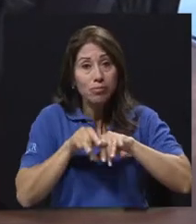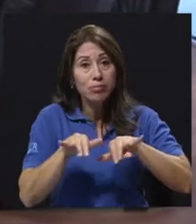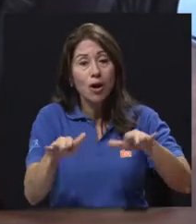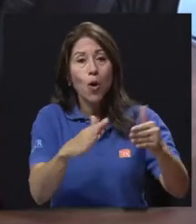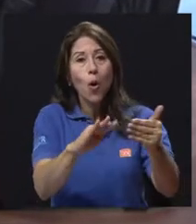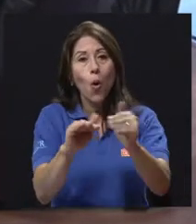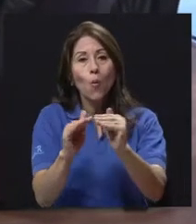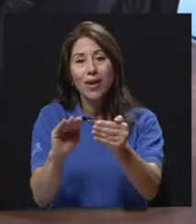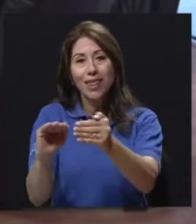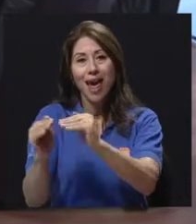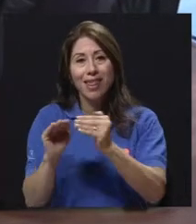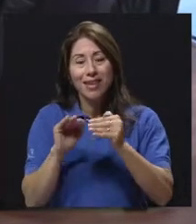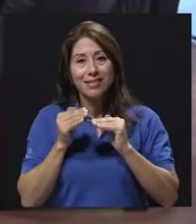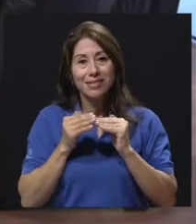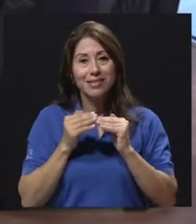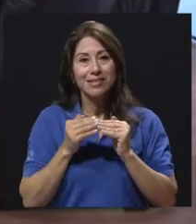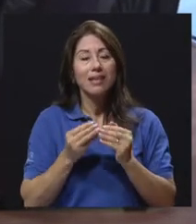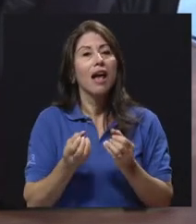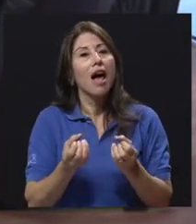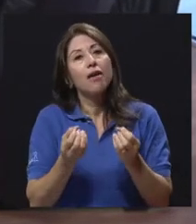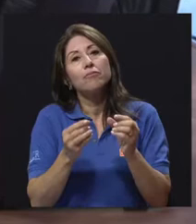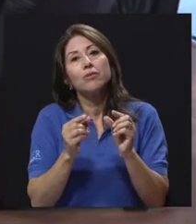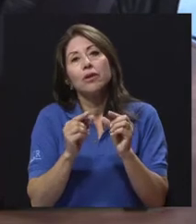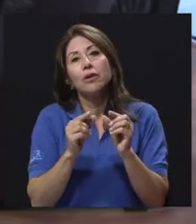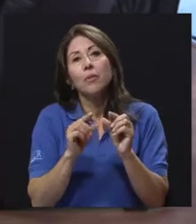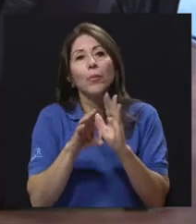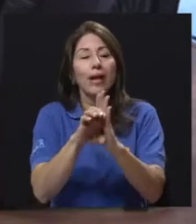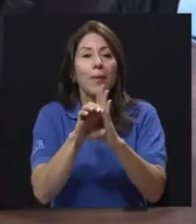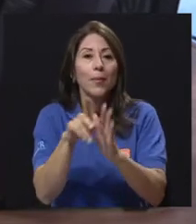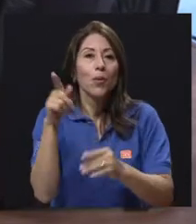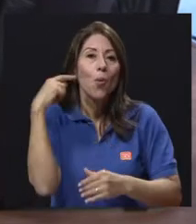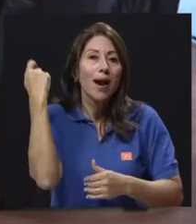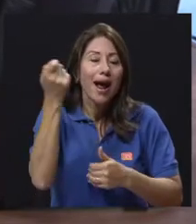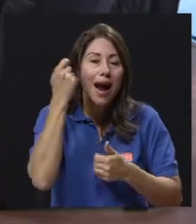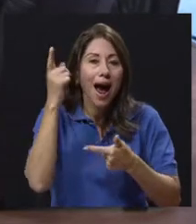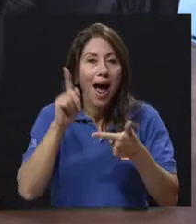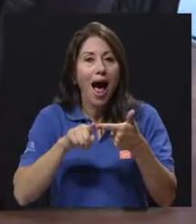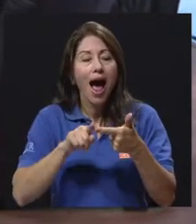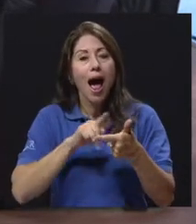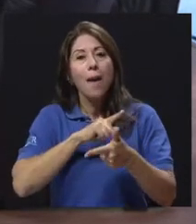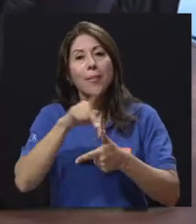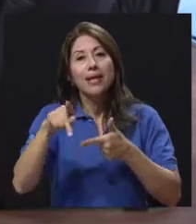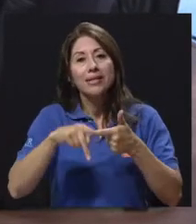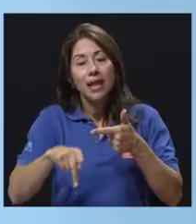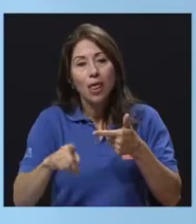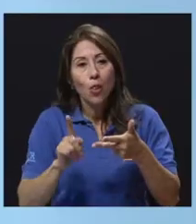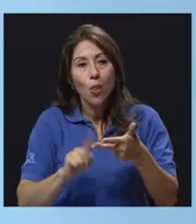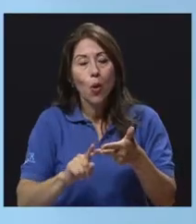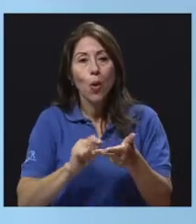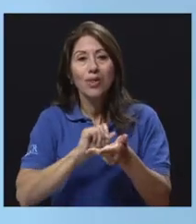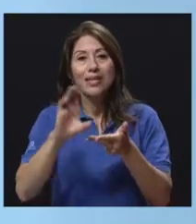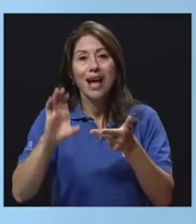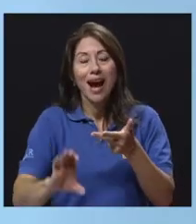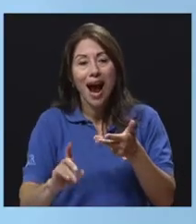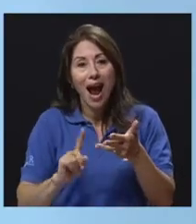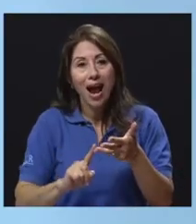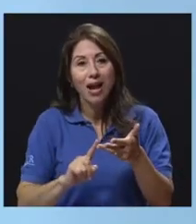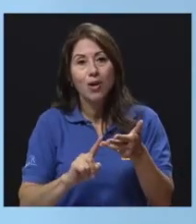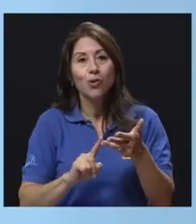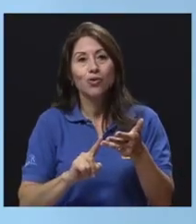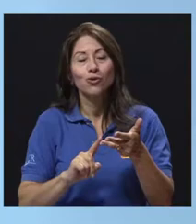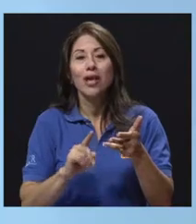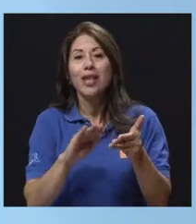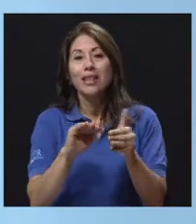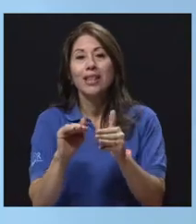grupos importantes de gente, no sé, Guanacaste, Pérez Celedón, de San Carlos nos escribieron, de Ciudad Neily,